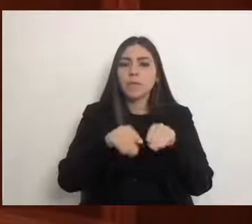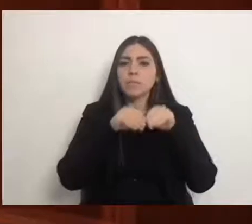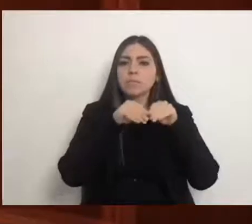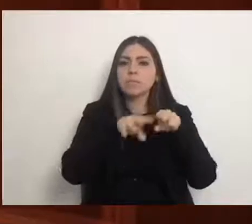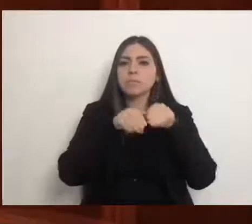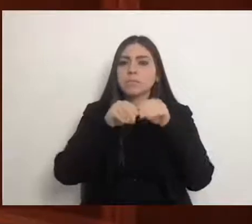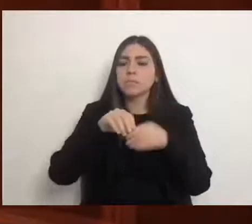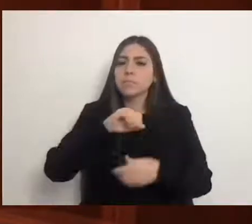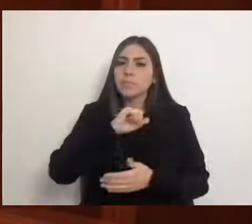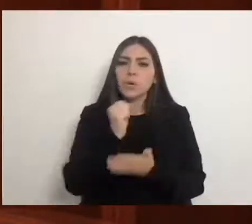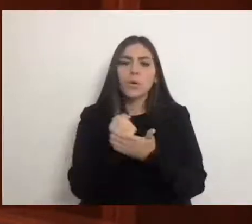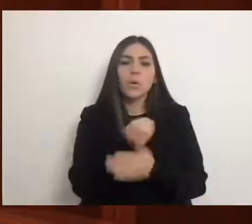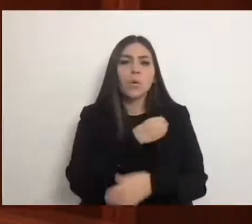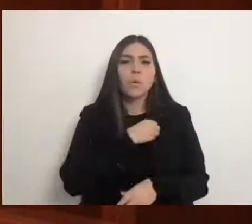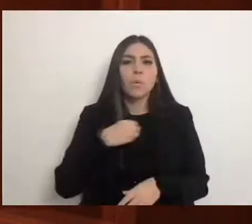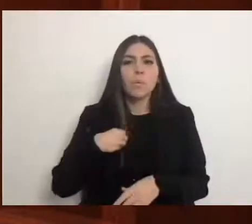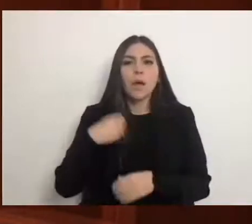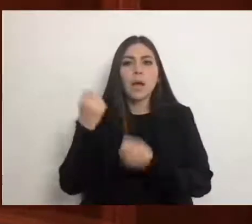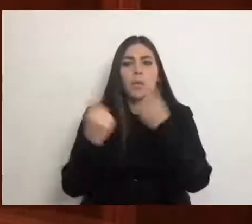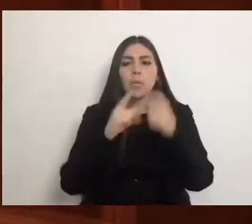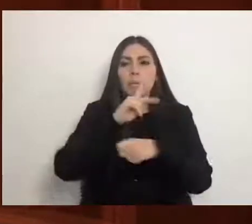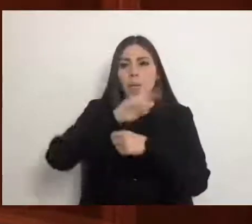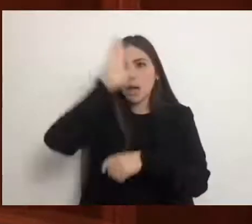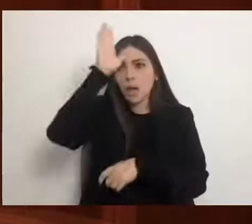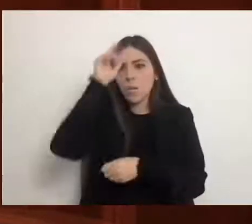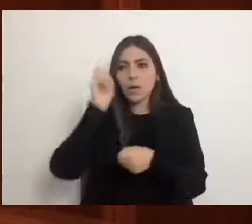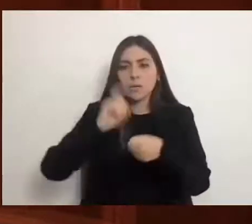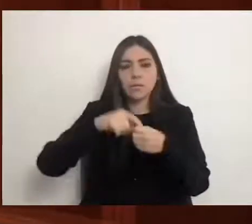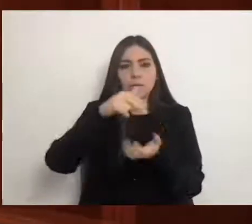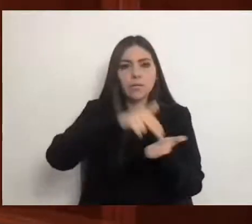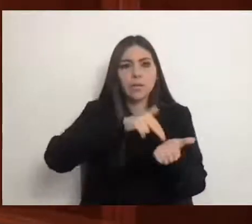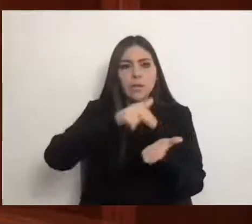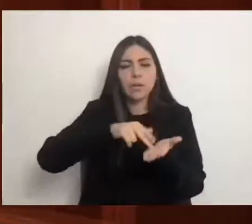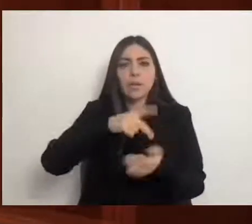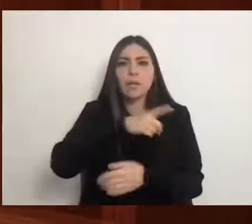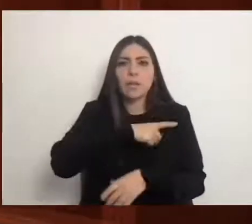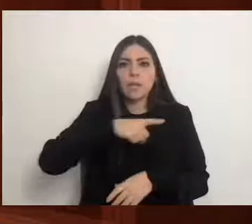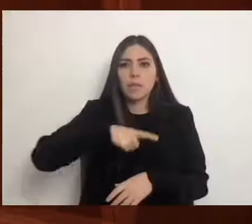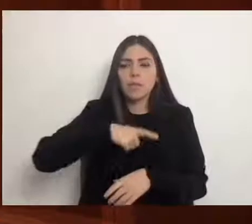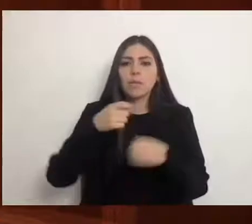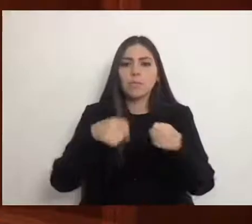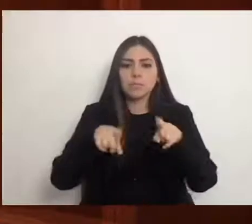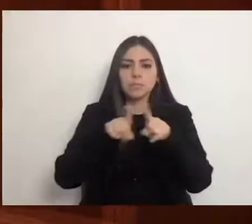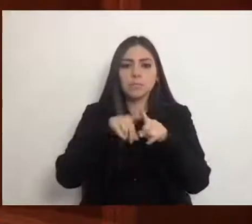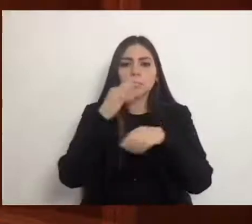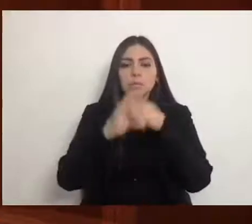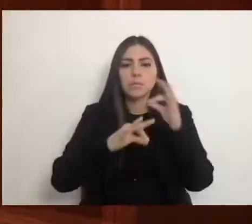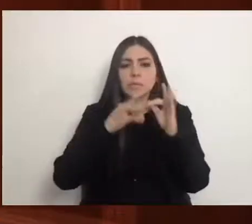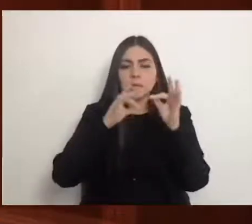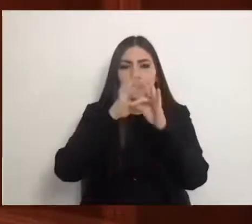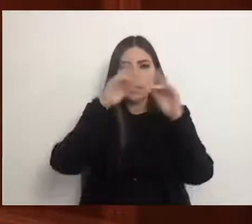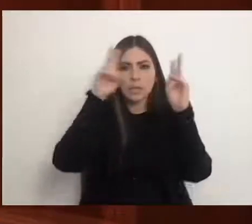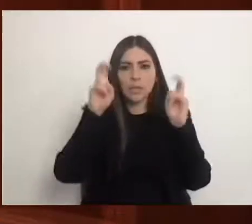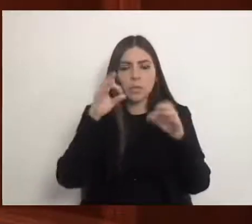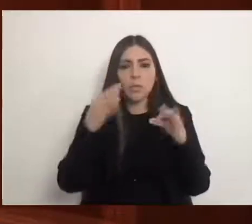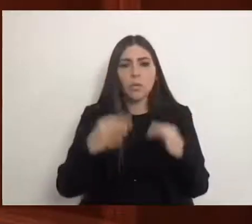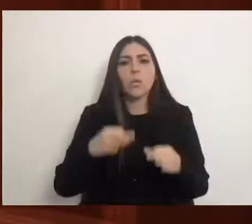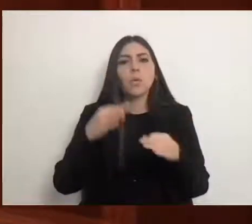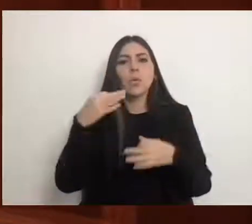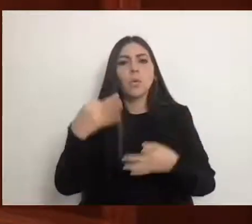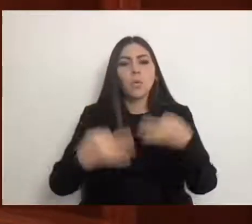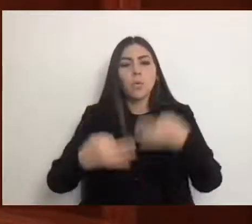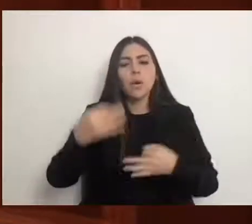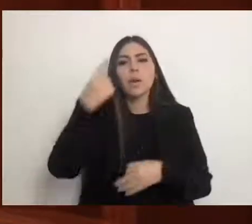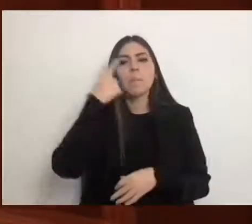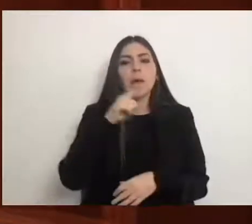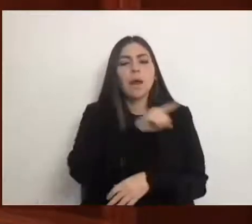los países firmantes con el compromiso de aplicar medidas jurídicas que garanticen el acceso a las mujeres a